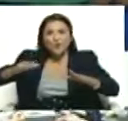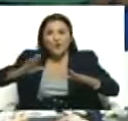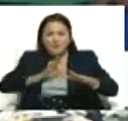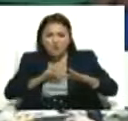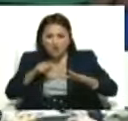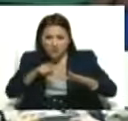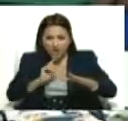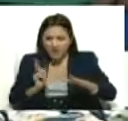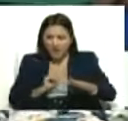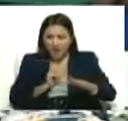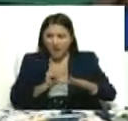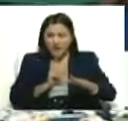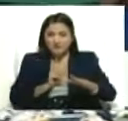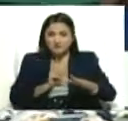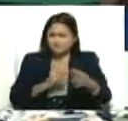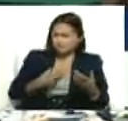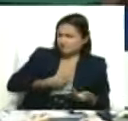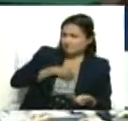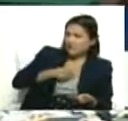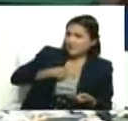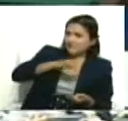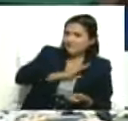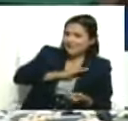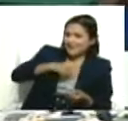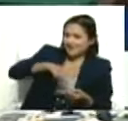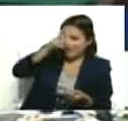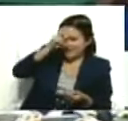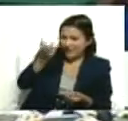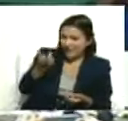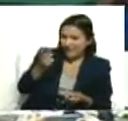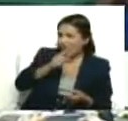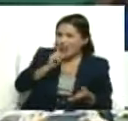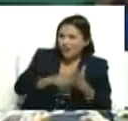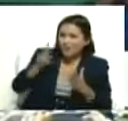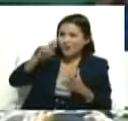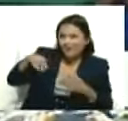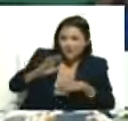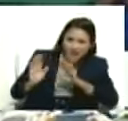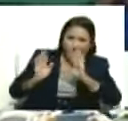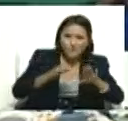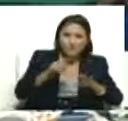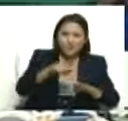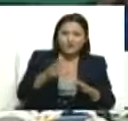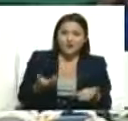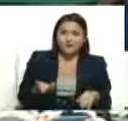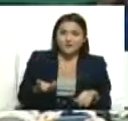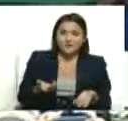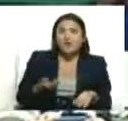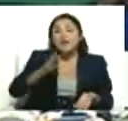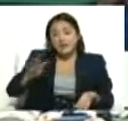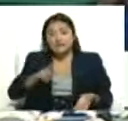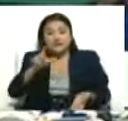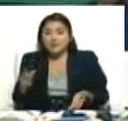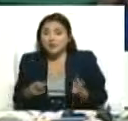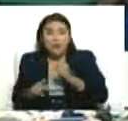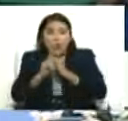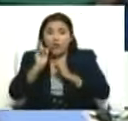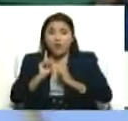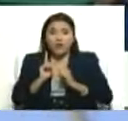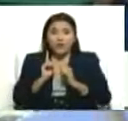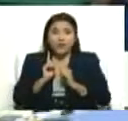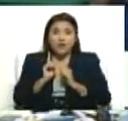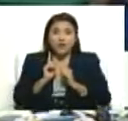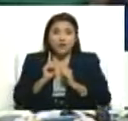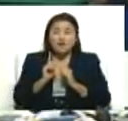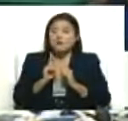¿verdad? Toda Venezuela tiene que salir a defenderlo. Entonces, el Esequibo también es de Falcón.